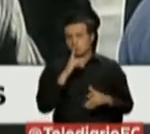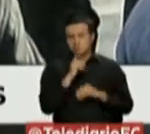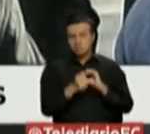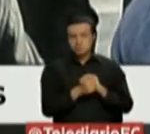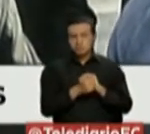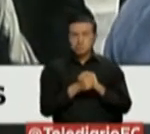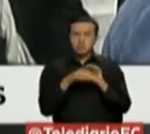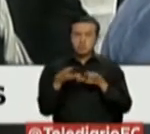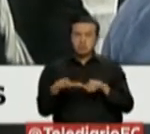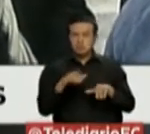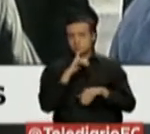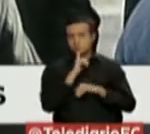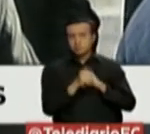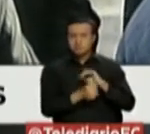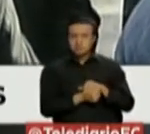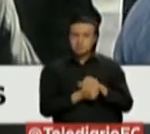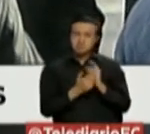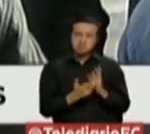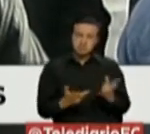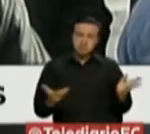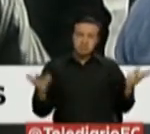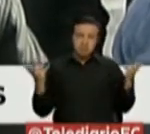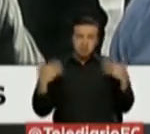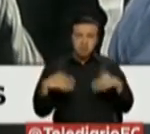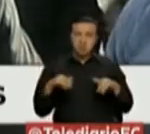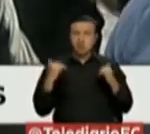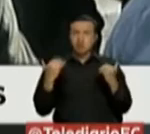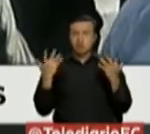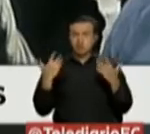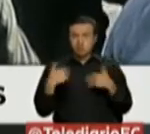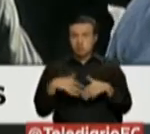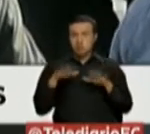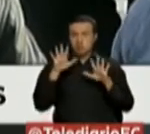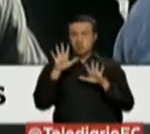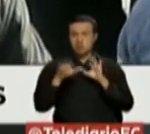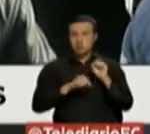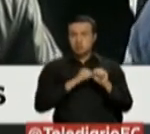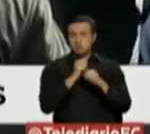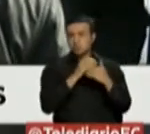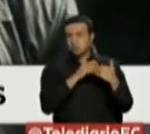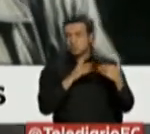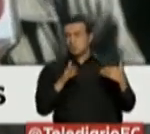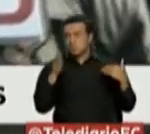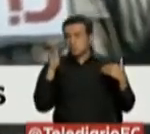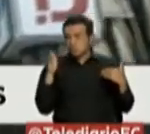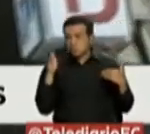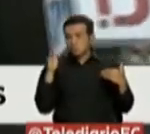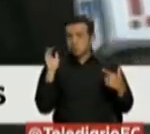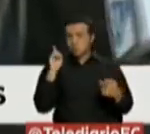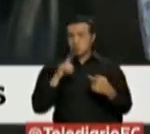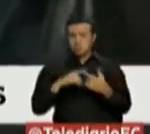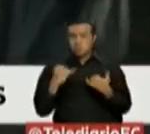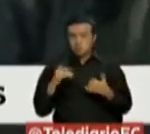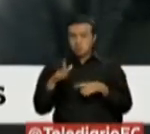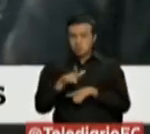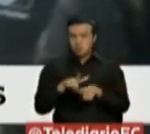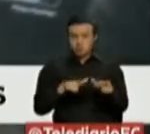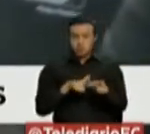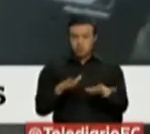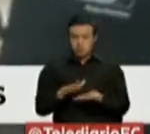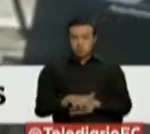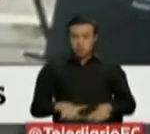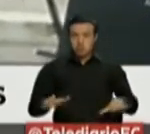clandestinamente actividades. Bueno, pues ahora, luego de los 10 años de lo sucedido, ahora tenemos un espacio